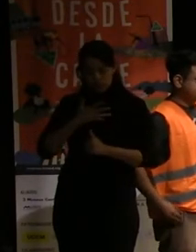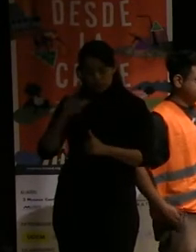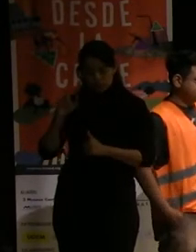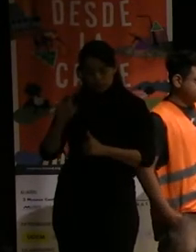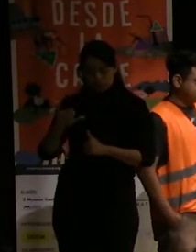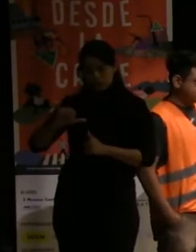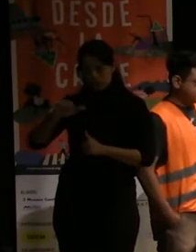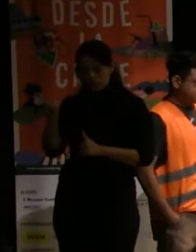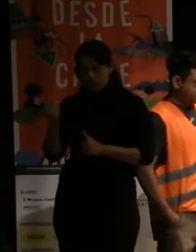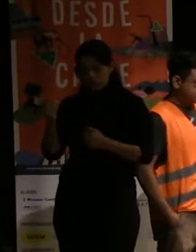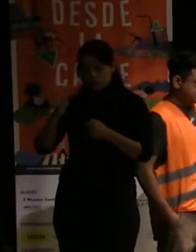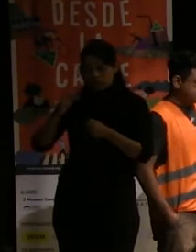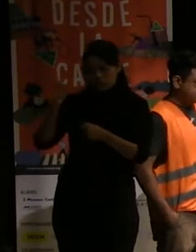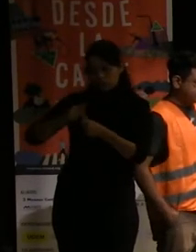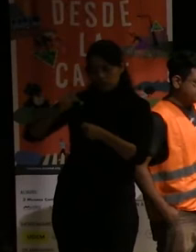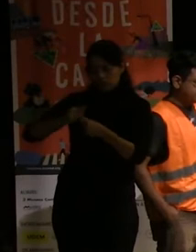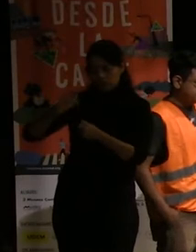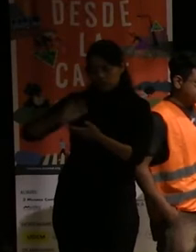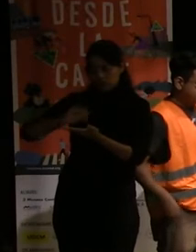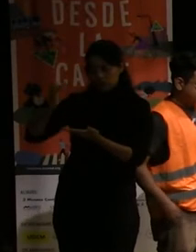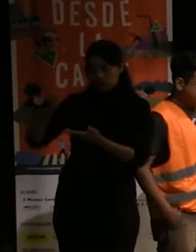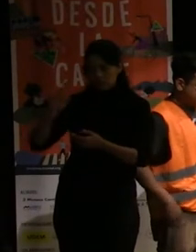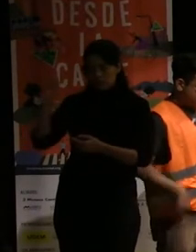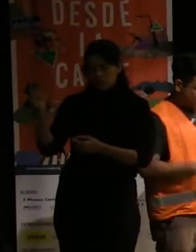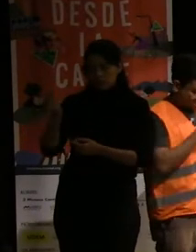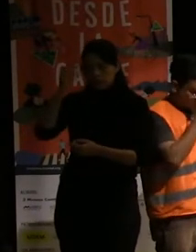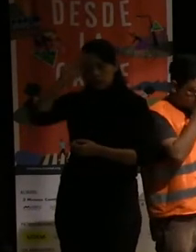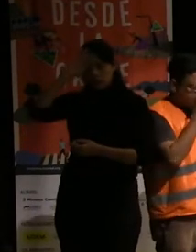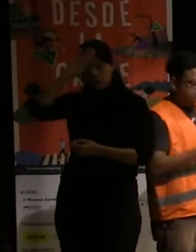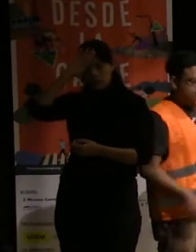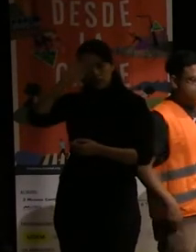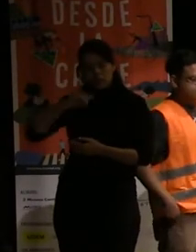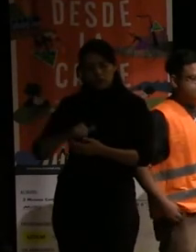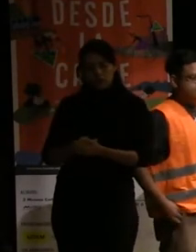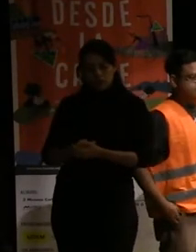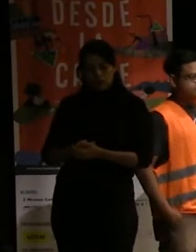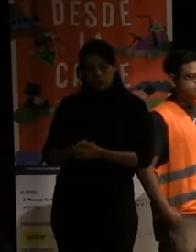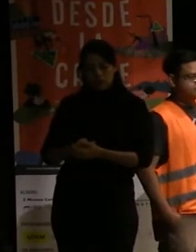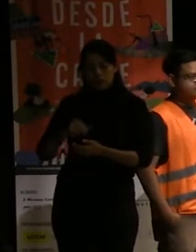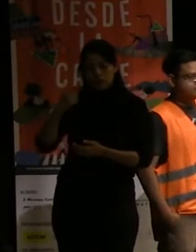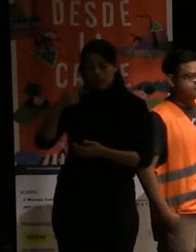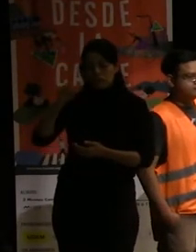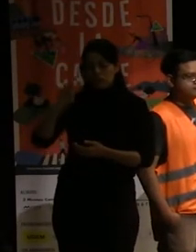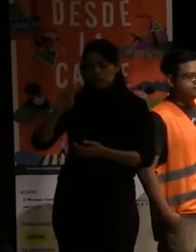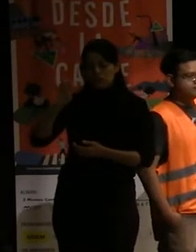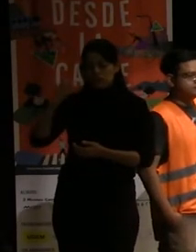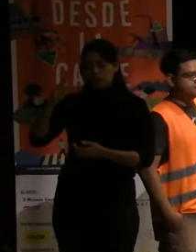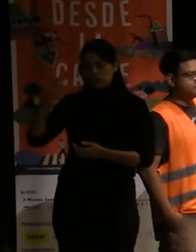a otros patrocinadores a quien agradecer agradecemos a la universidad de monterrey a greenpeace méxico